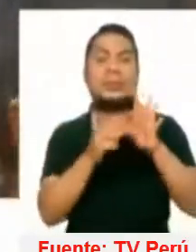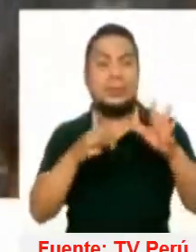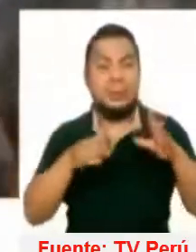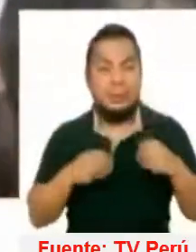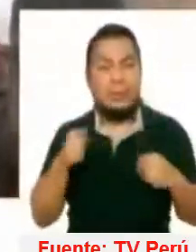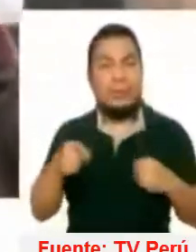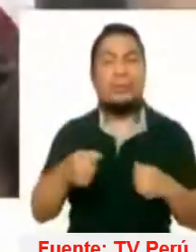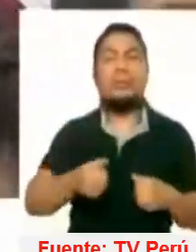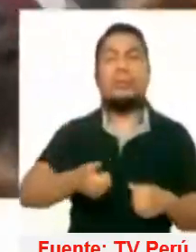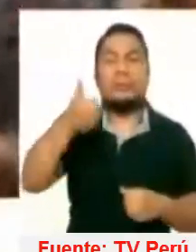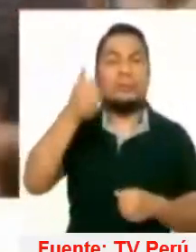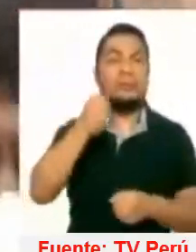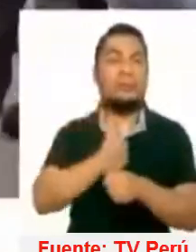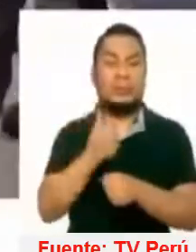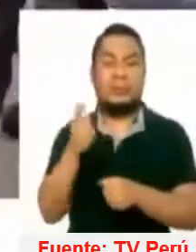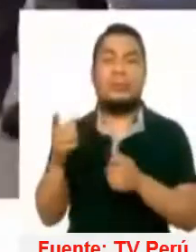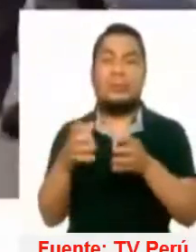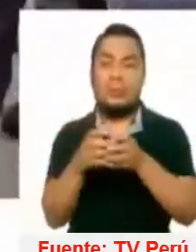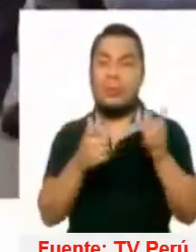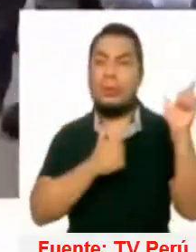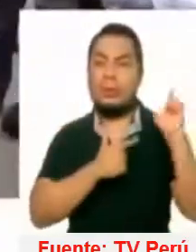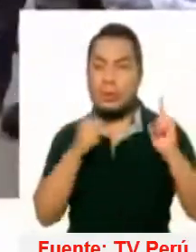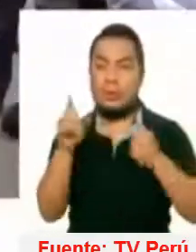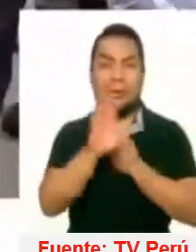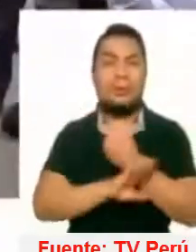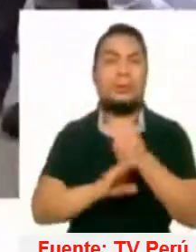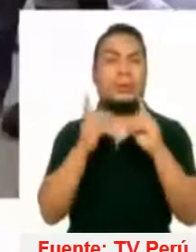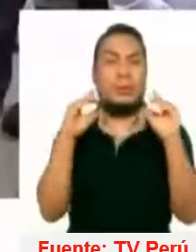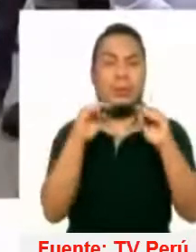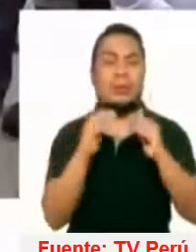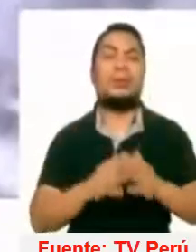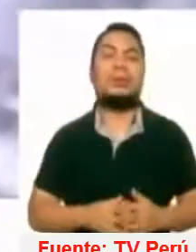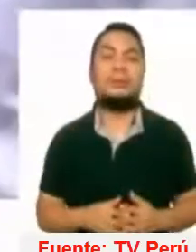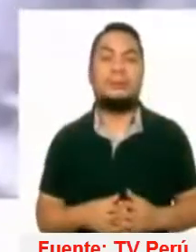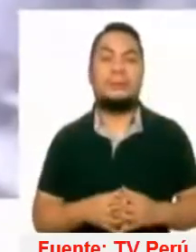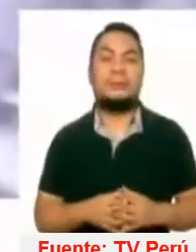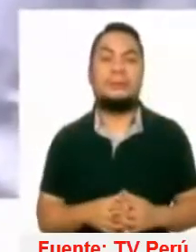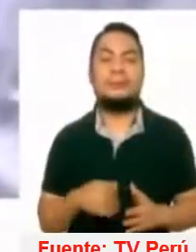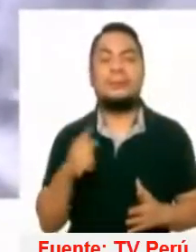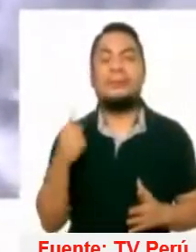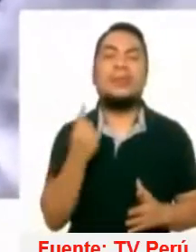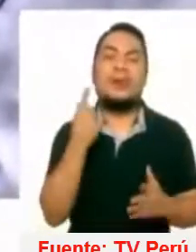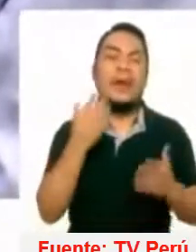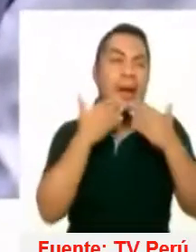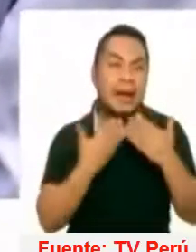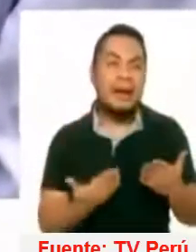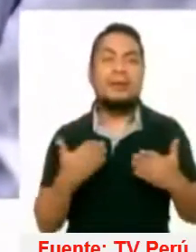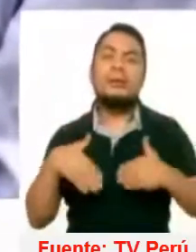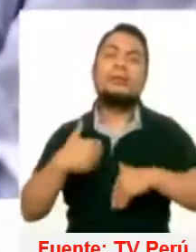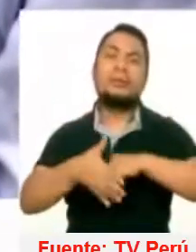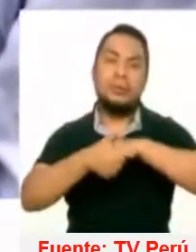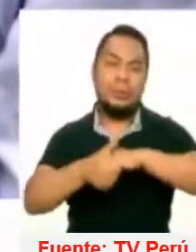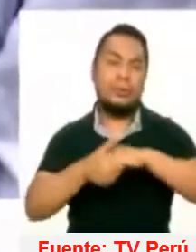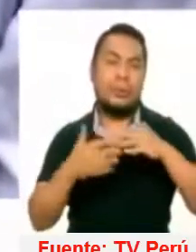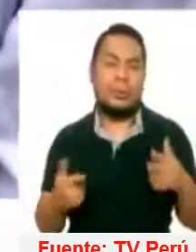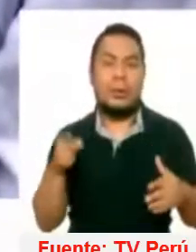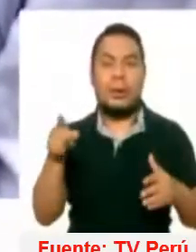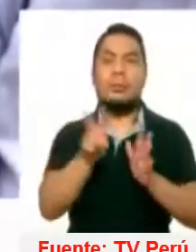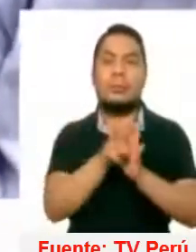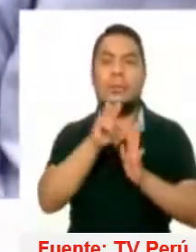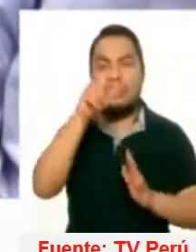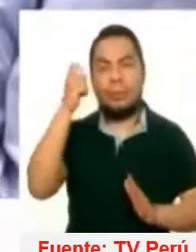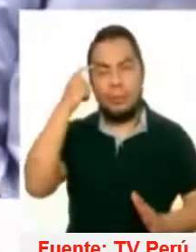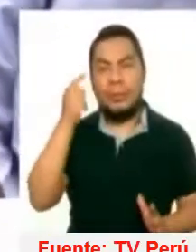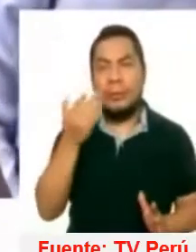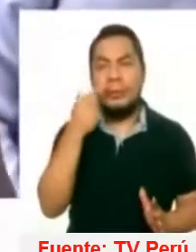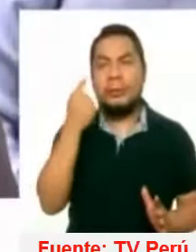reconoce a los licenciados de las Fuerzas Armadas como defensores de la democracia. Solamente agradecer y saludar esa voluntad